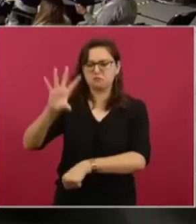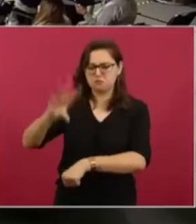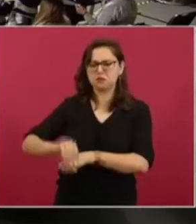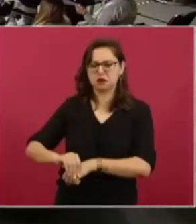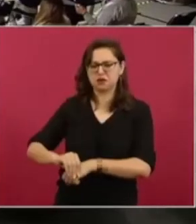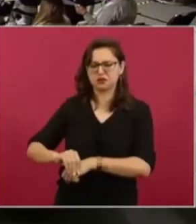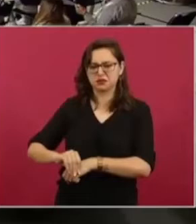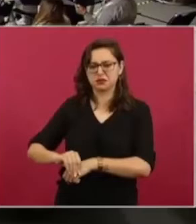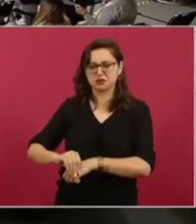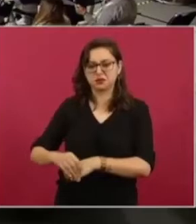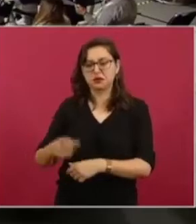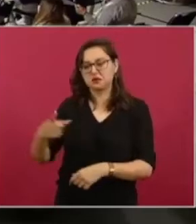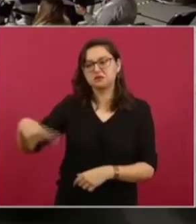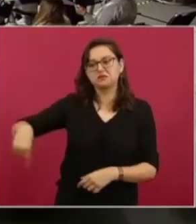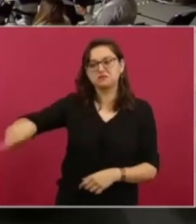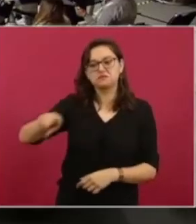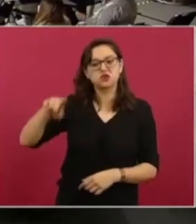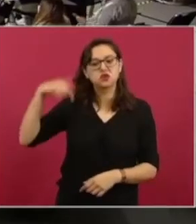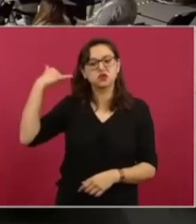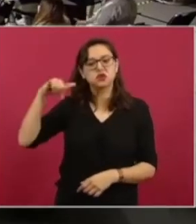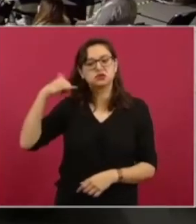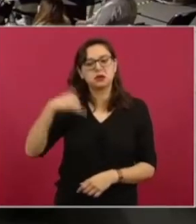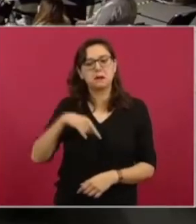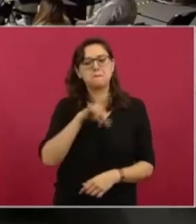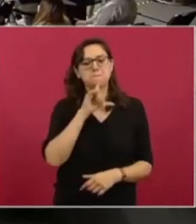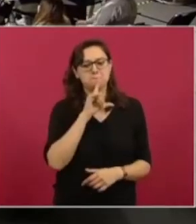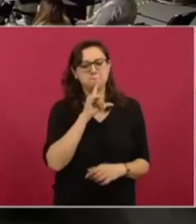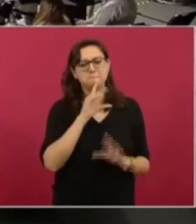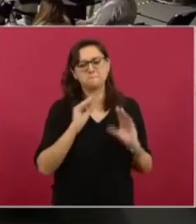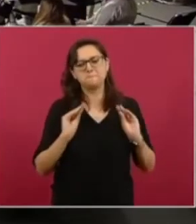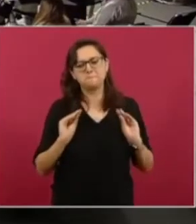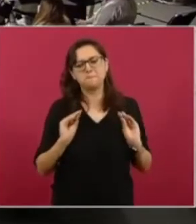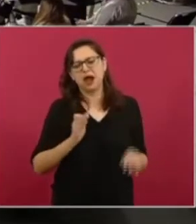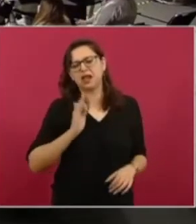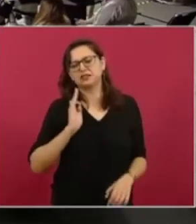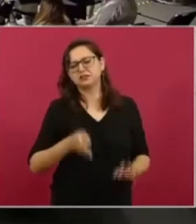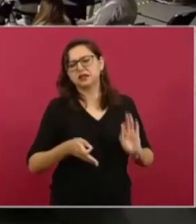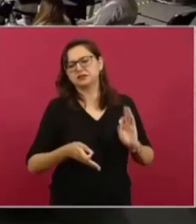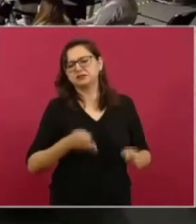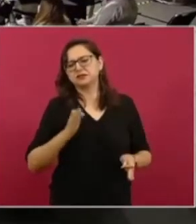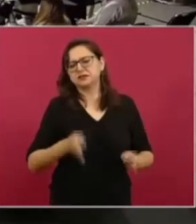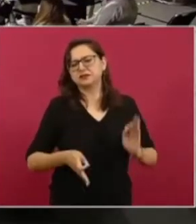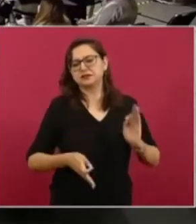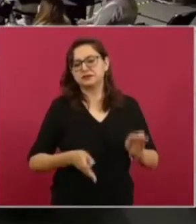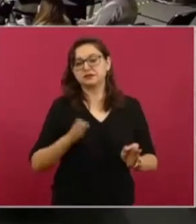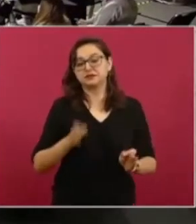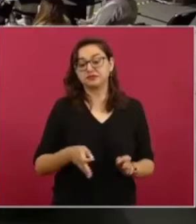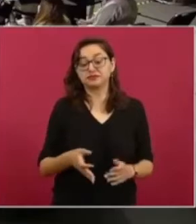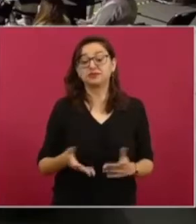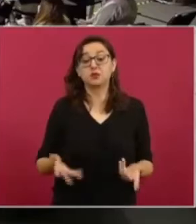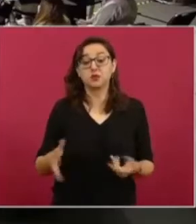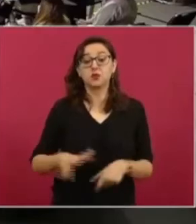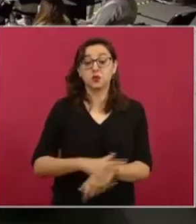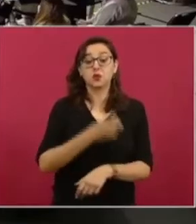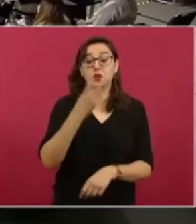Y por eso fue el progreso de Yucatán. Ese es el origen